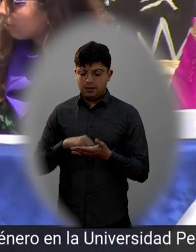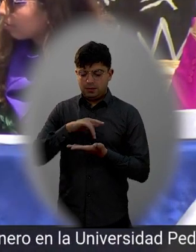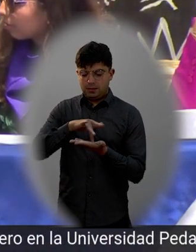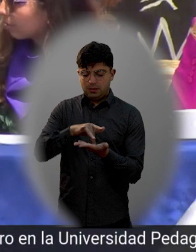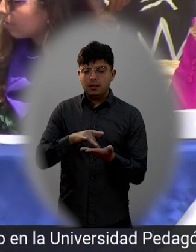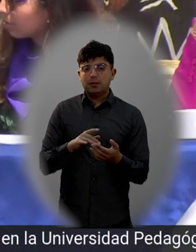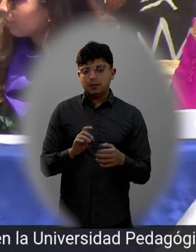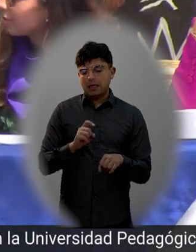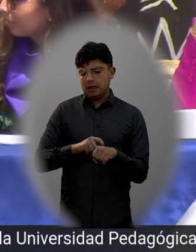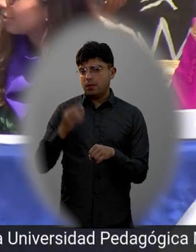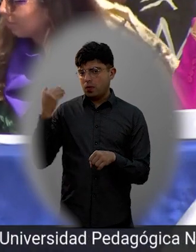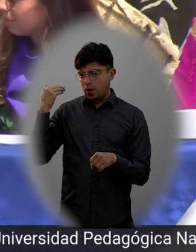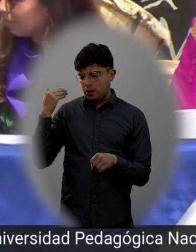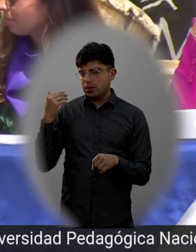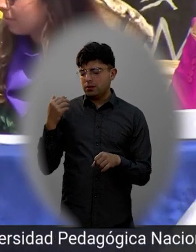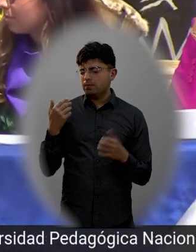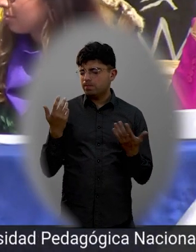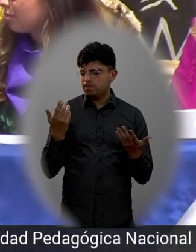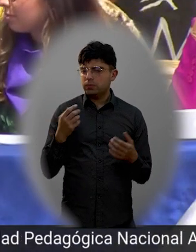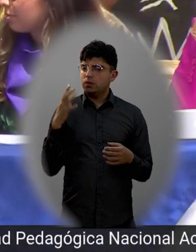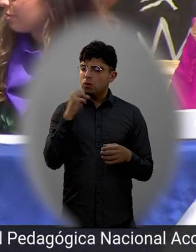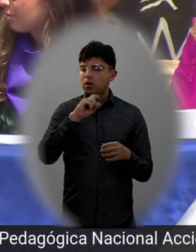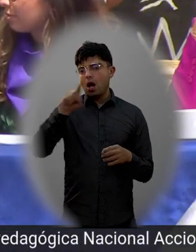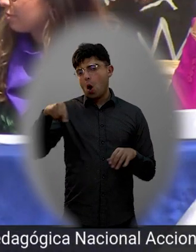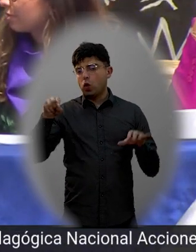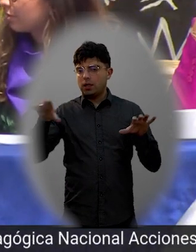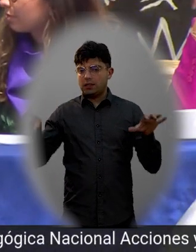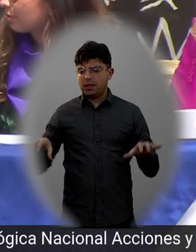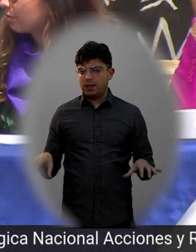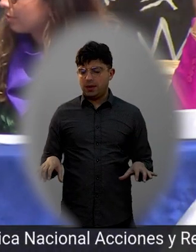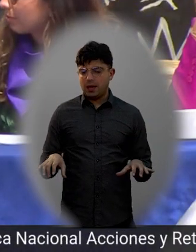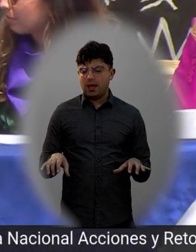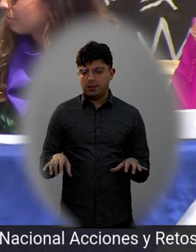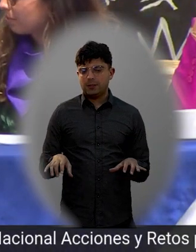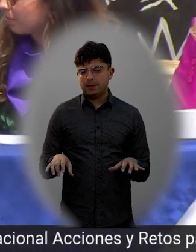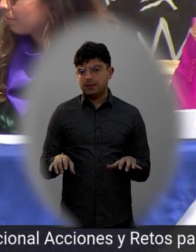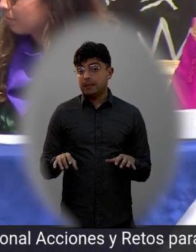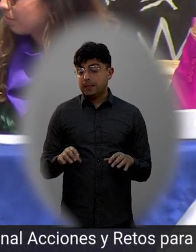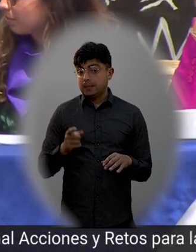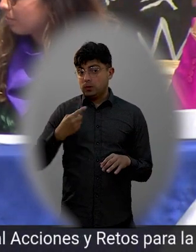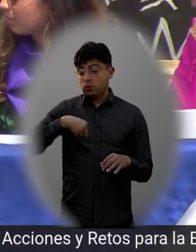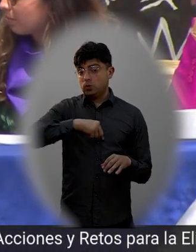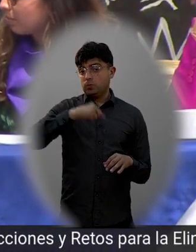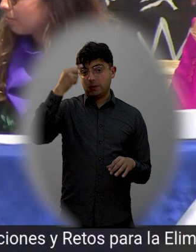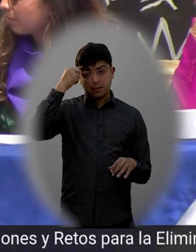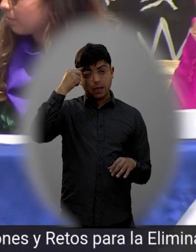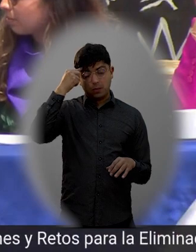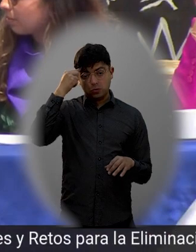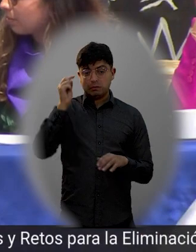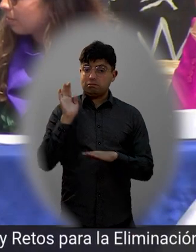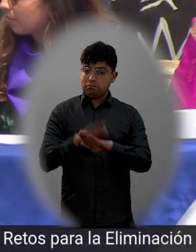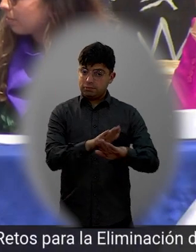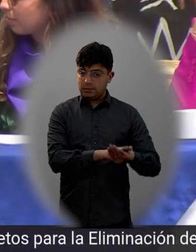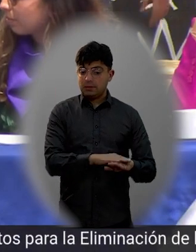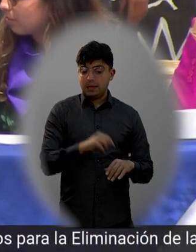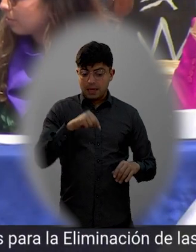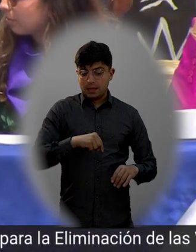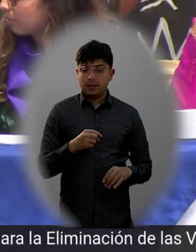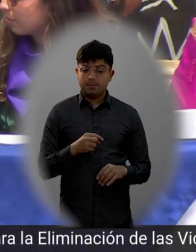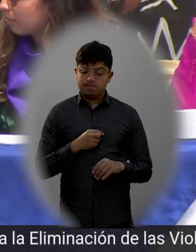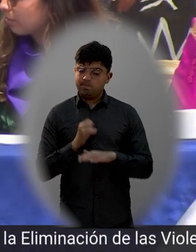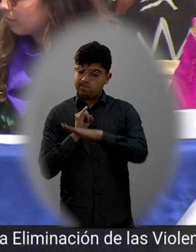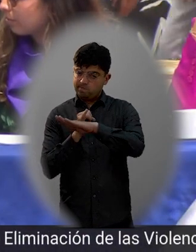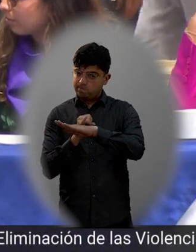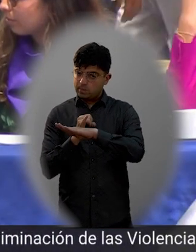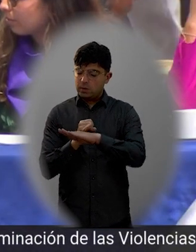ya tiempo atrás pues se presenciaron como otras actividades que sí consideramos y hacemos un llamado también desde aquí a la institución